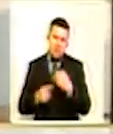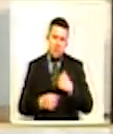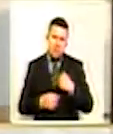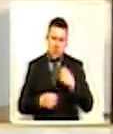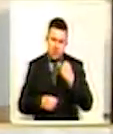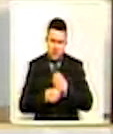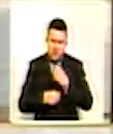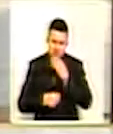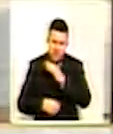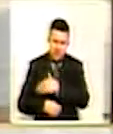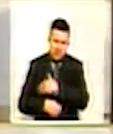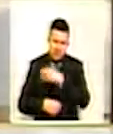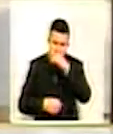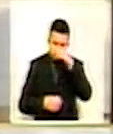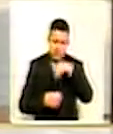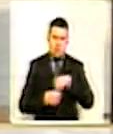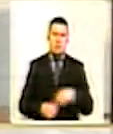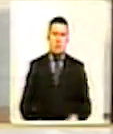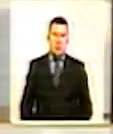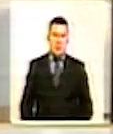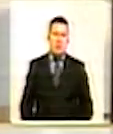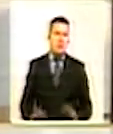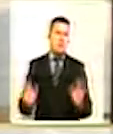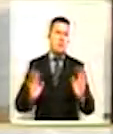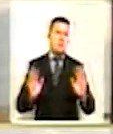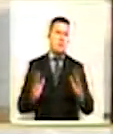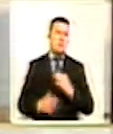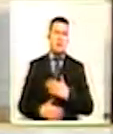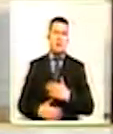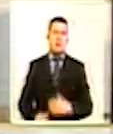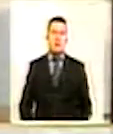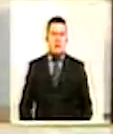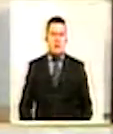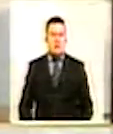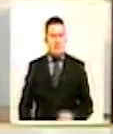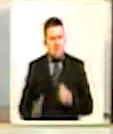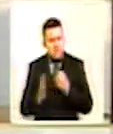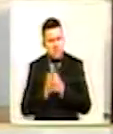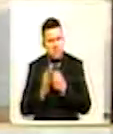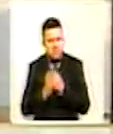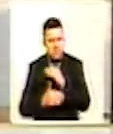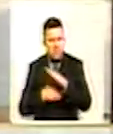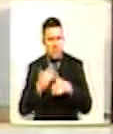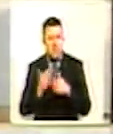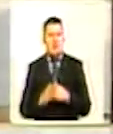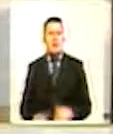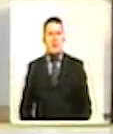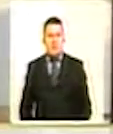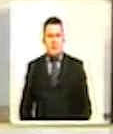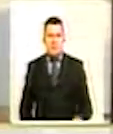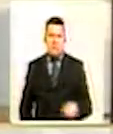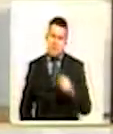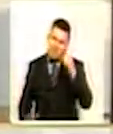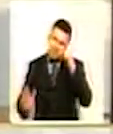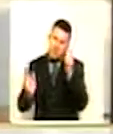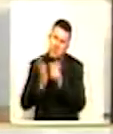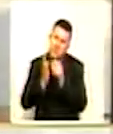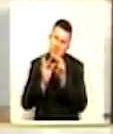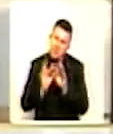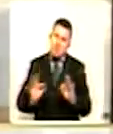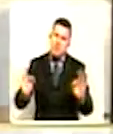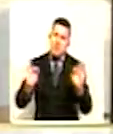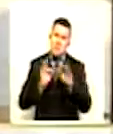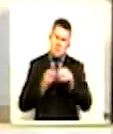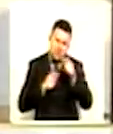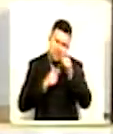intervenciones de nuestros funcionarios del Ministerio Público deja mucho que desear por tratar de estar en todo. Varios criterios de